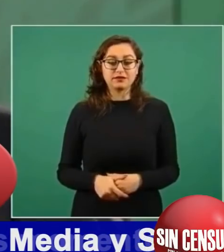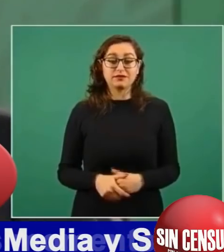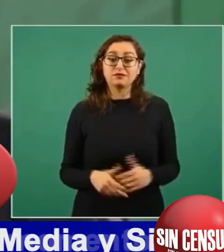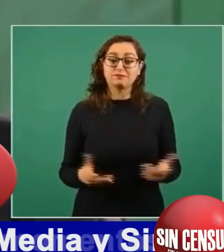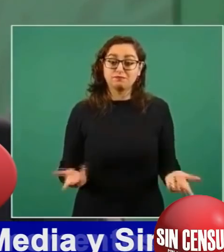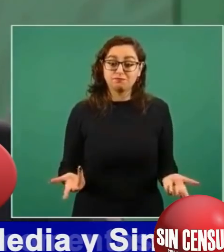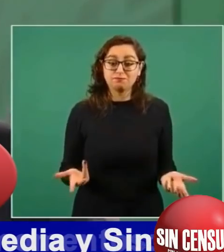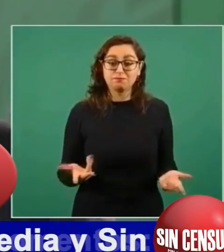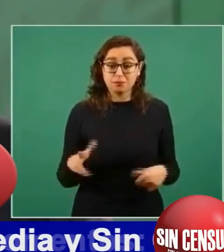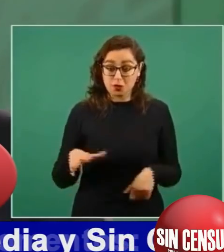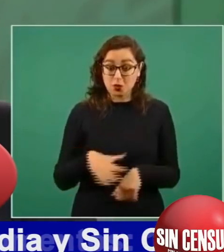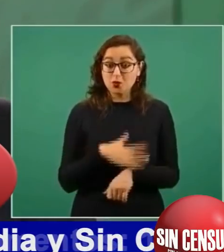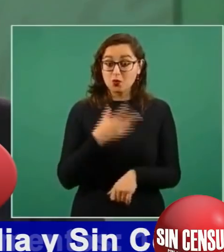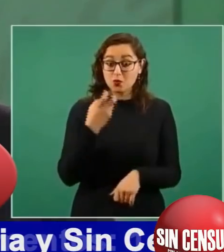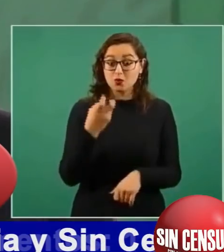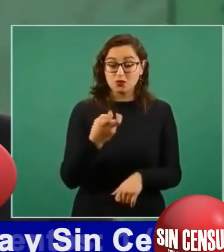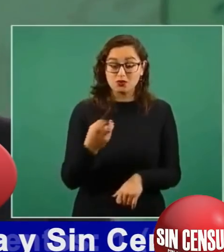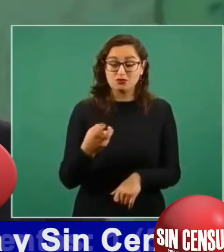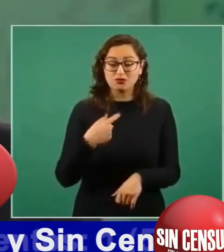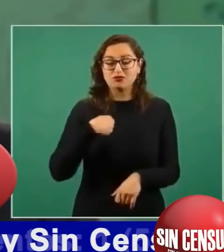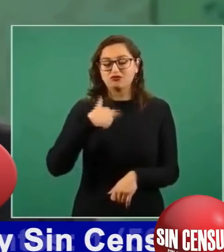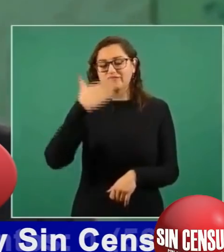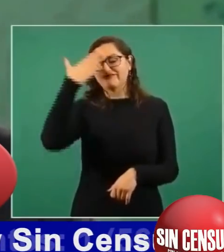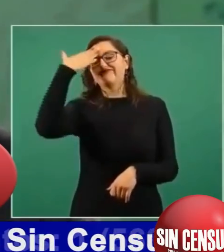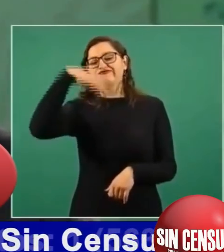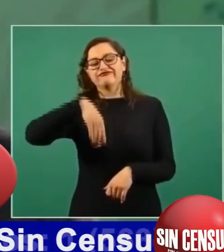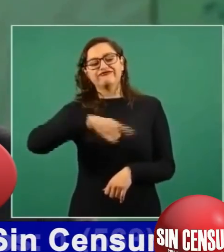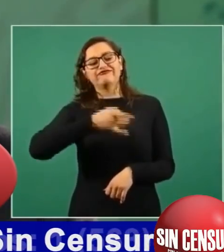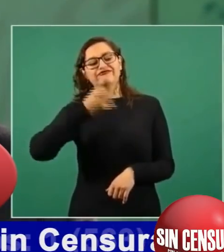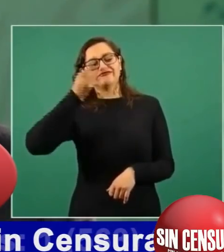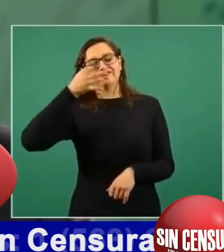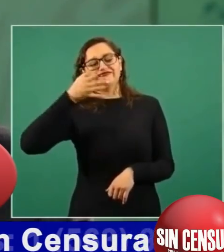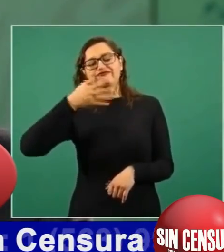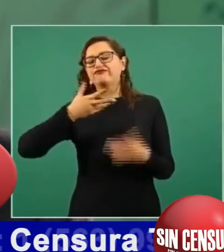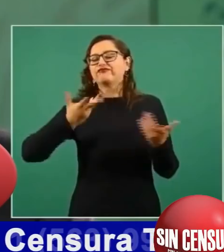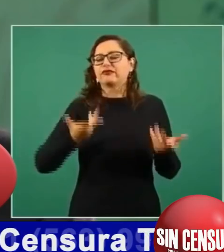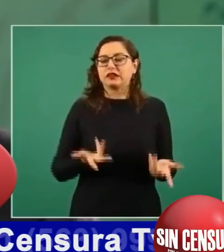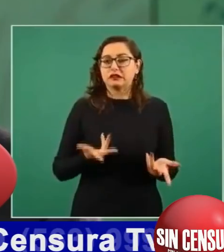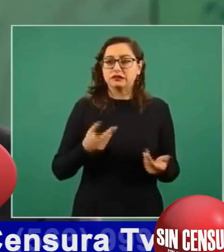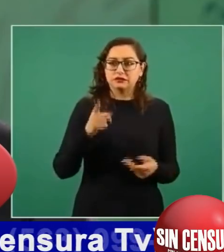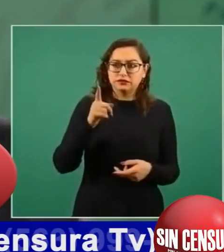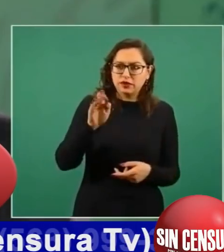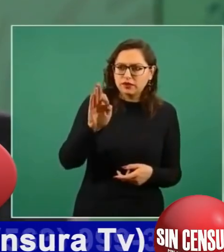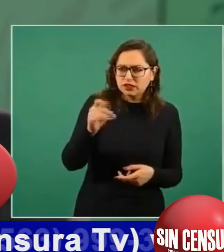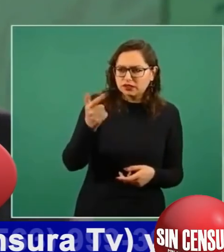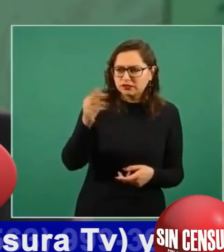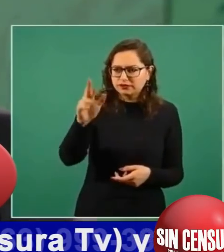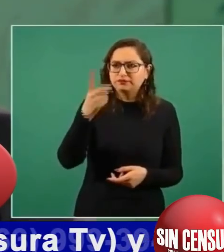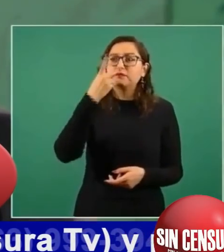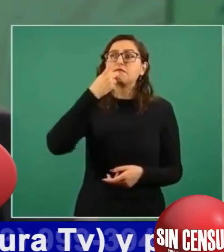al momento que la Fiscalía decide que no hay elementos